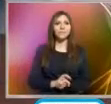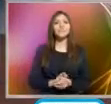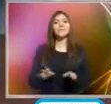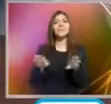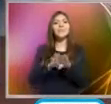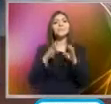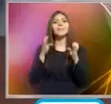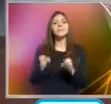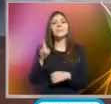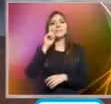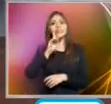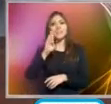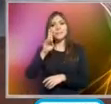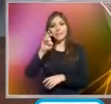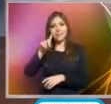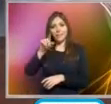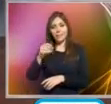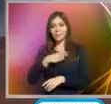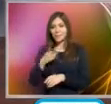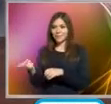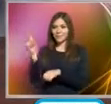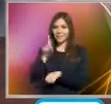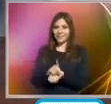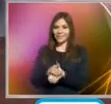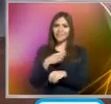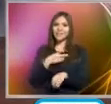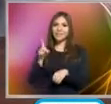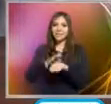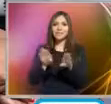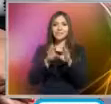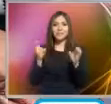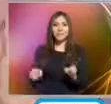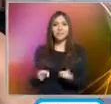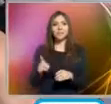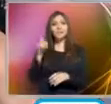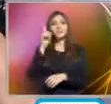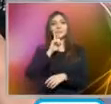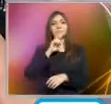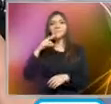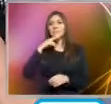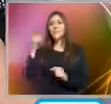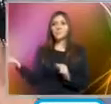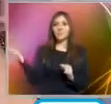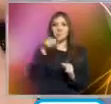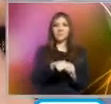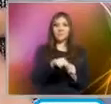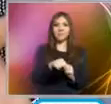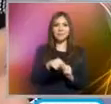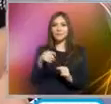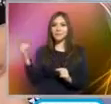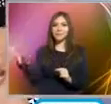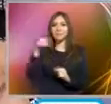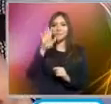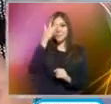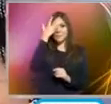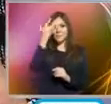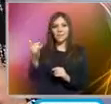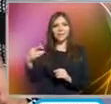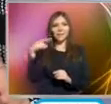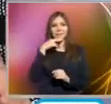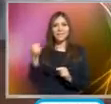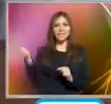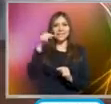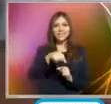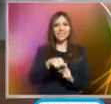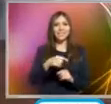¿Cómo estás, Brenda? Buenos días. Buenos días. ¿Cómo Muy estás? contenta de Usted estar- voló. Magia. Voló. Usted fiel a la